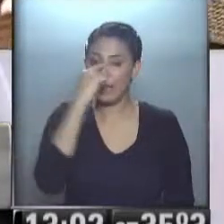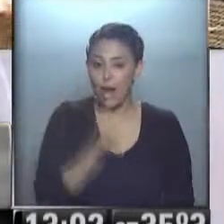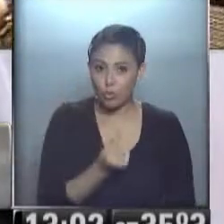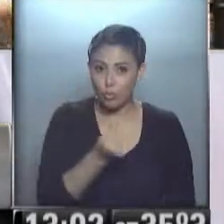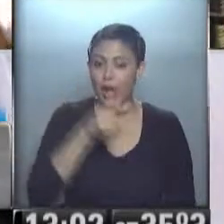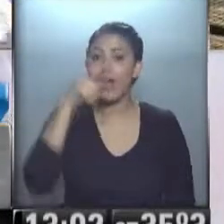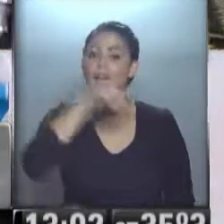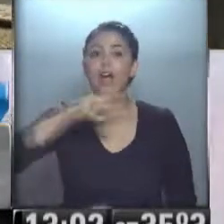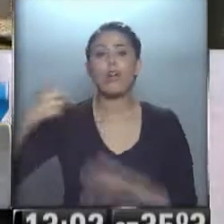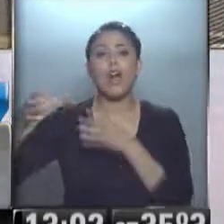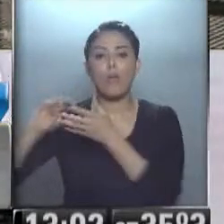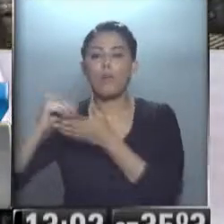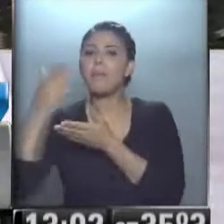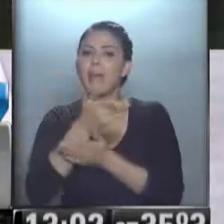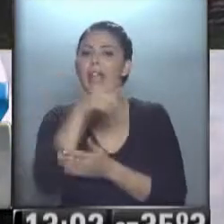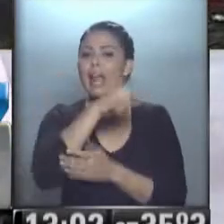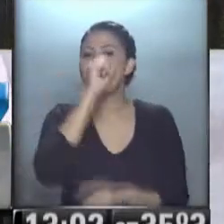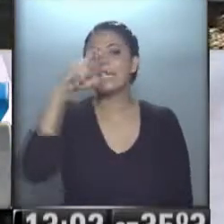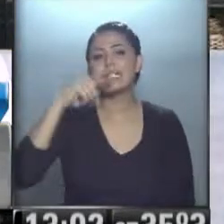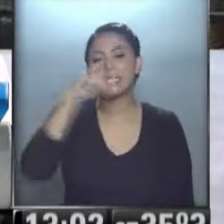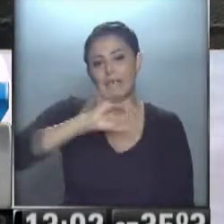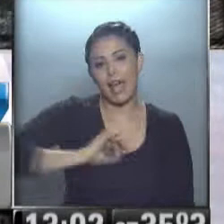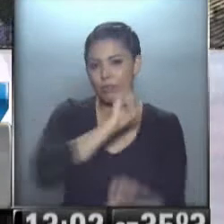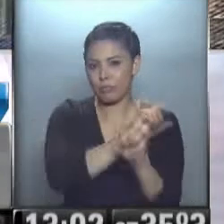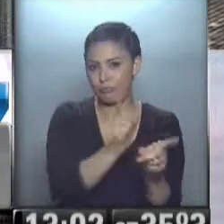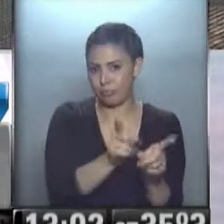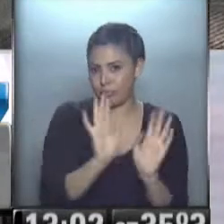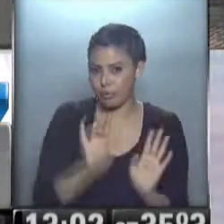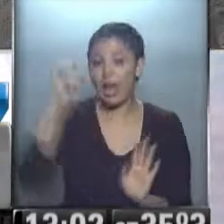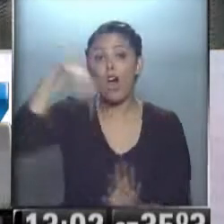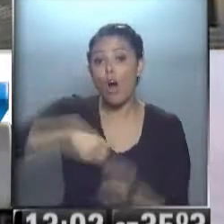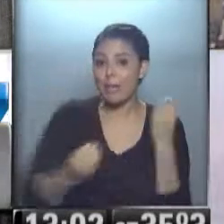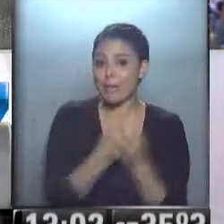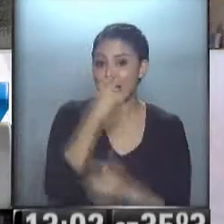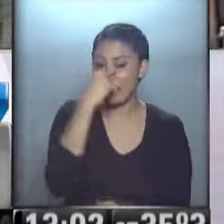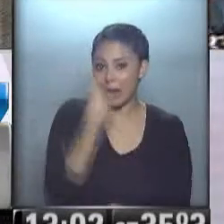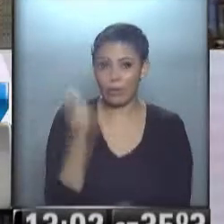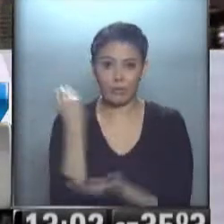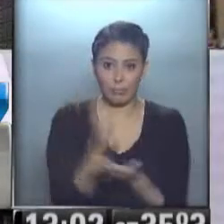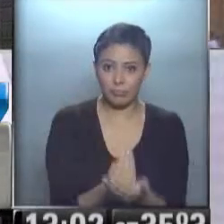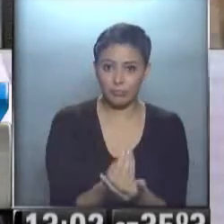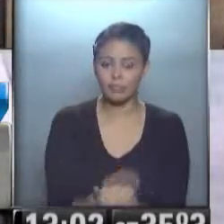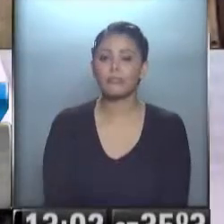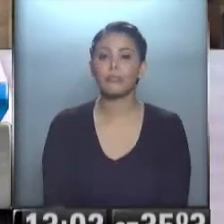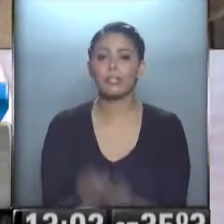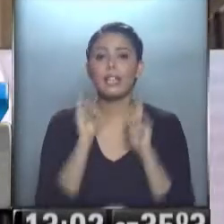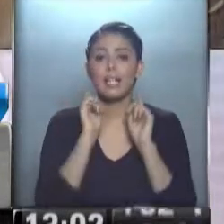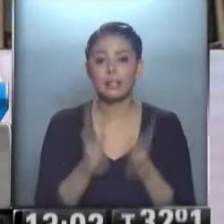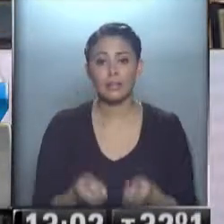pedido 7 años de prisión, estuvo aquí esta mañana, además